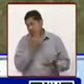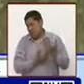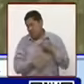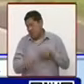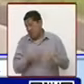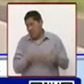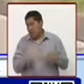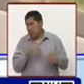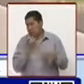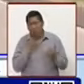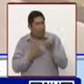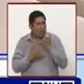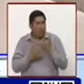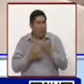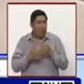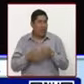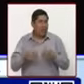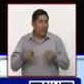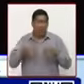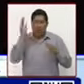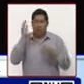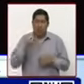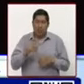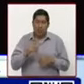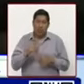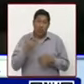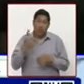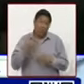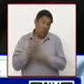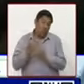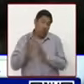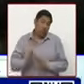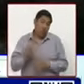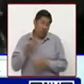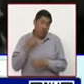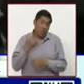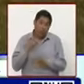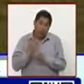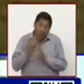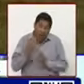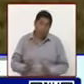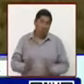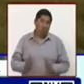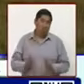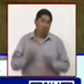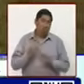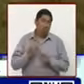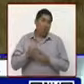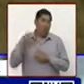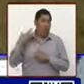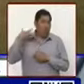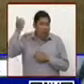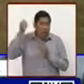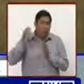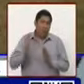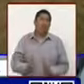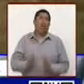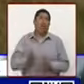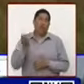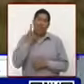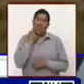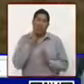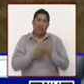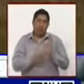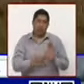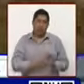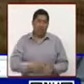ilegales que han ido realizando más de un productor, o en su caso, es cierto, también un empleado como el que en este momento ha estado mostrando en